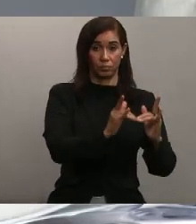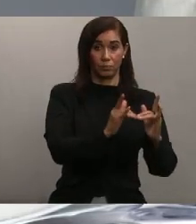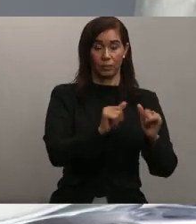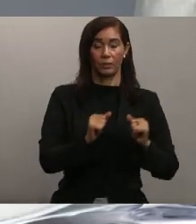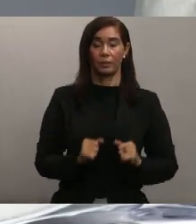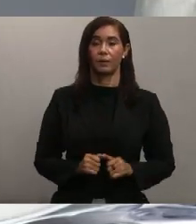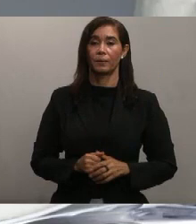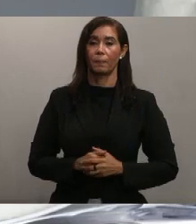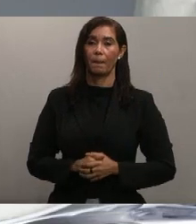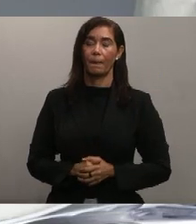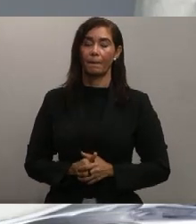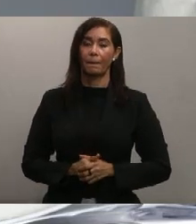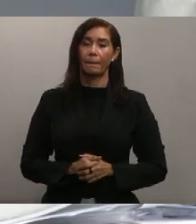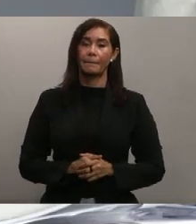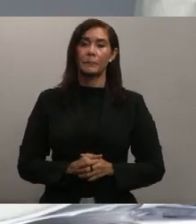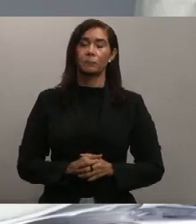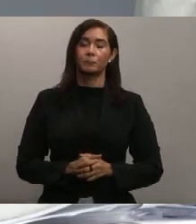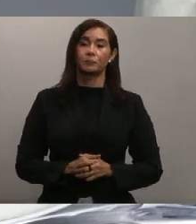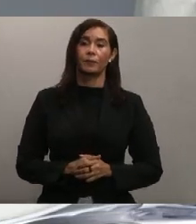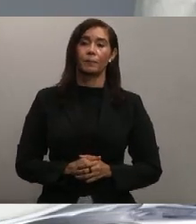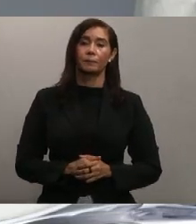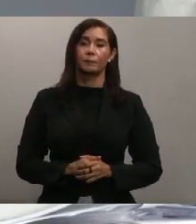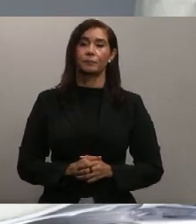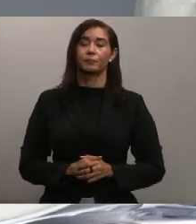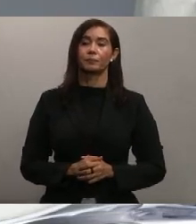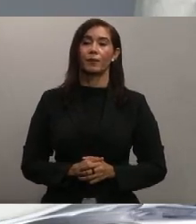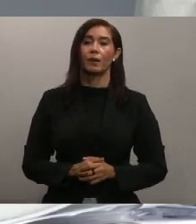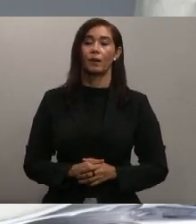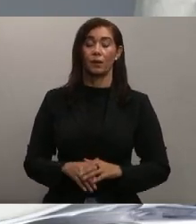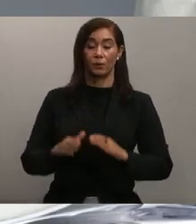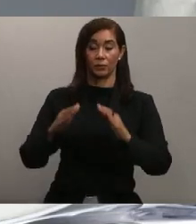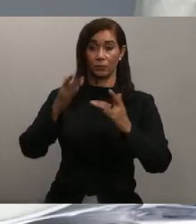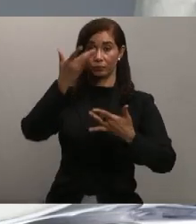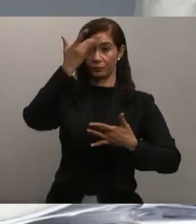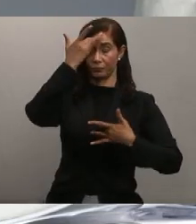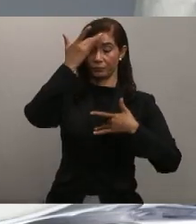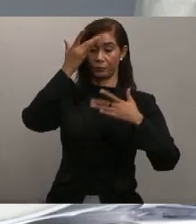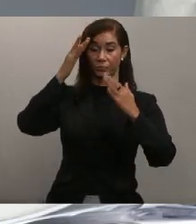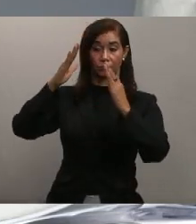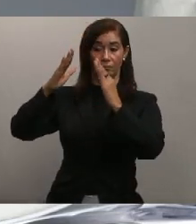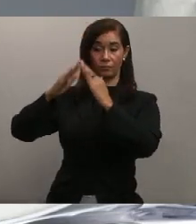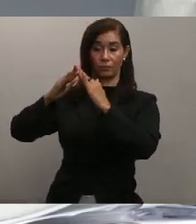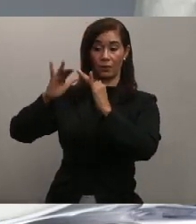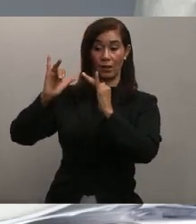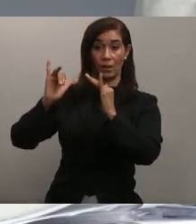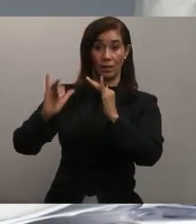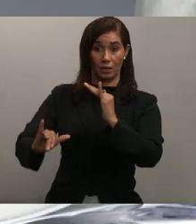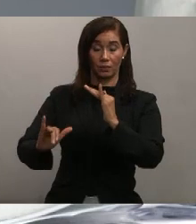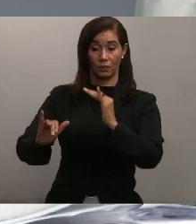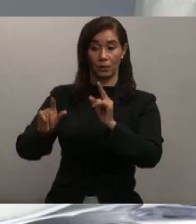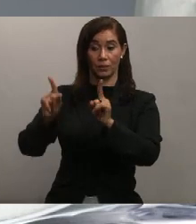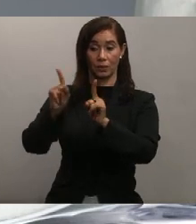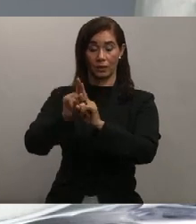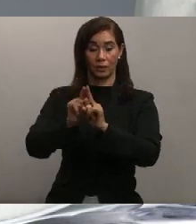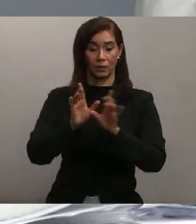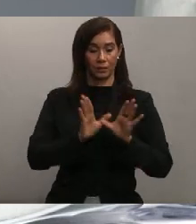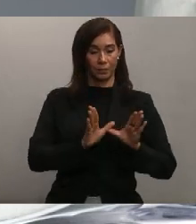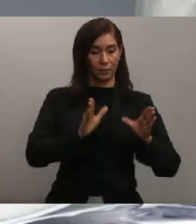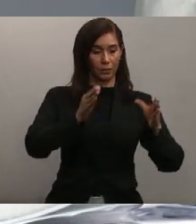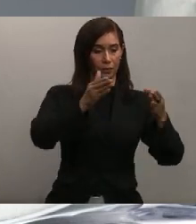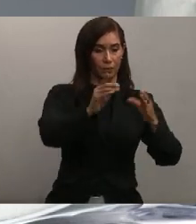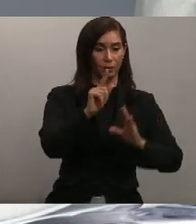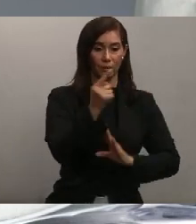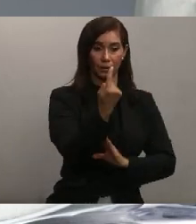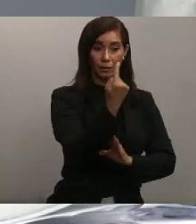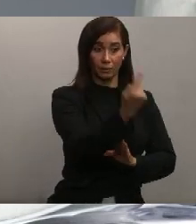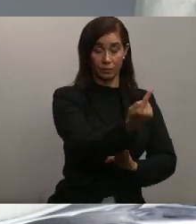bien, los pacientes que han estado en reclusión domiciliaria o en lugares de aislamiento que el Estado